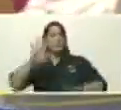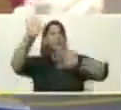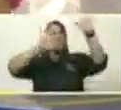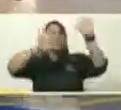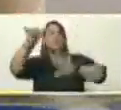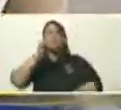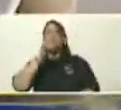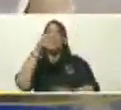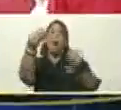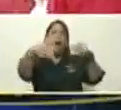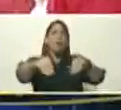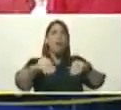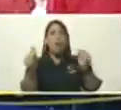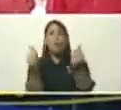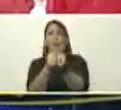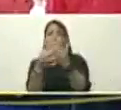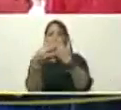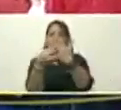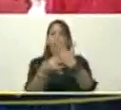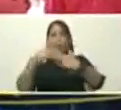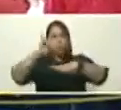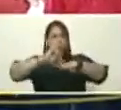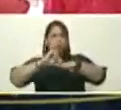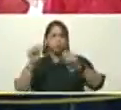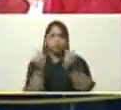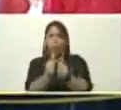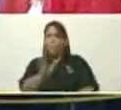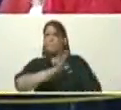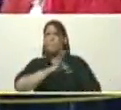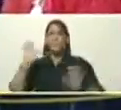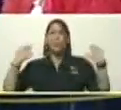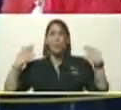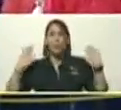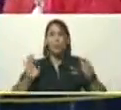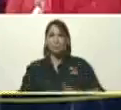los que están de acuerdo con el matrimonio por la iglesia con Cilia.